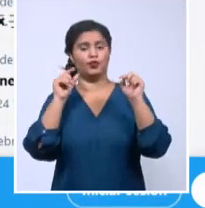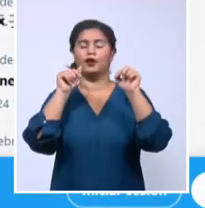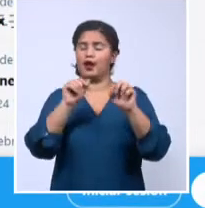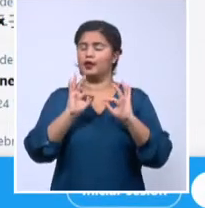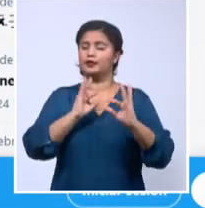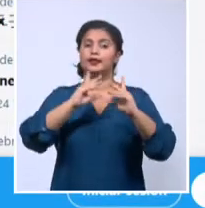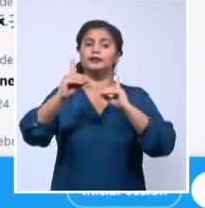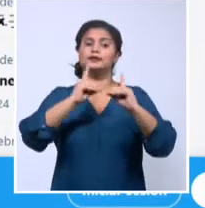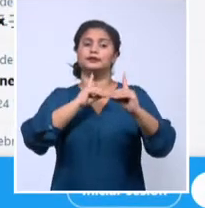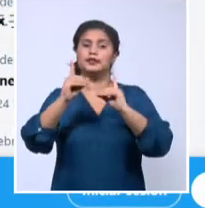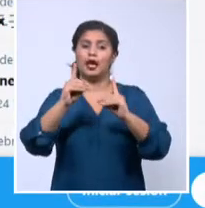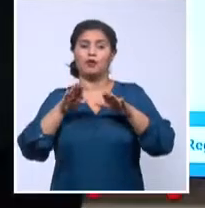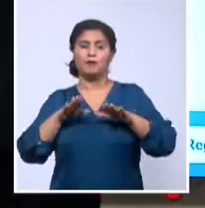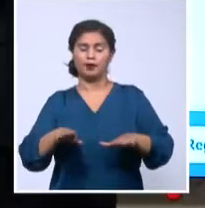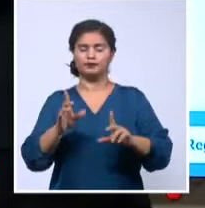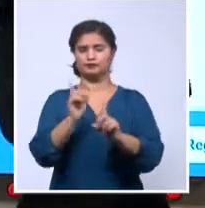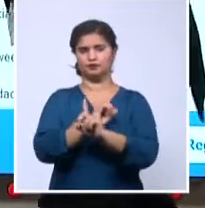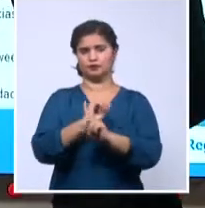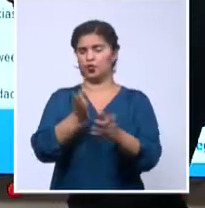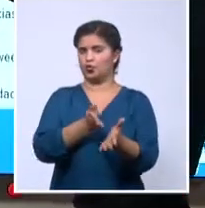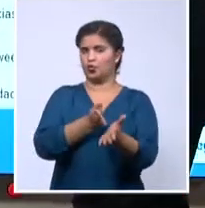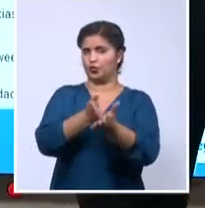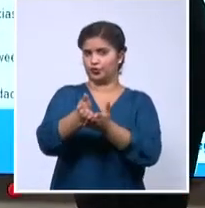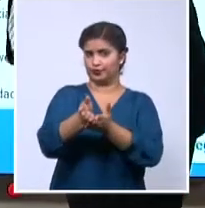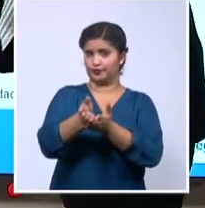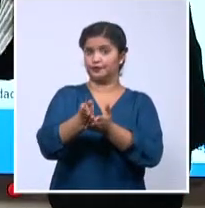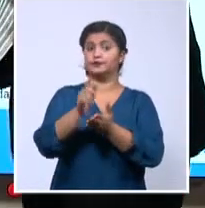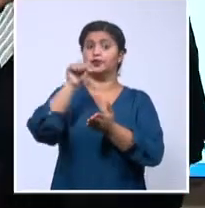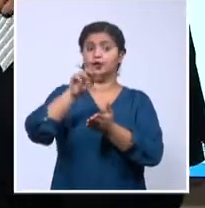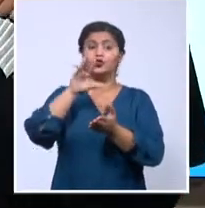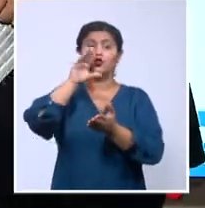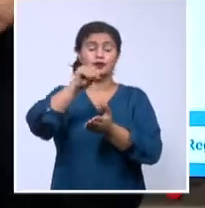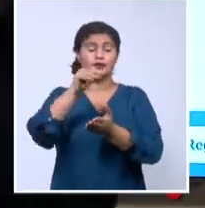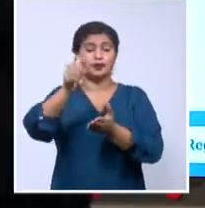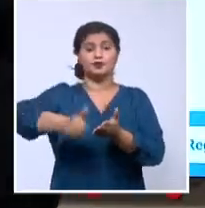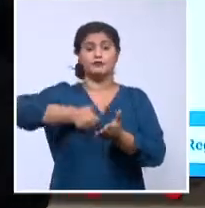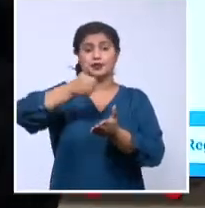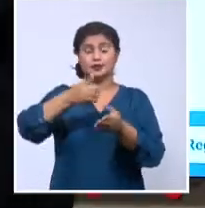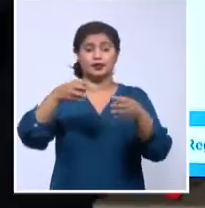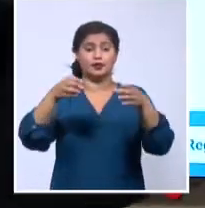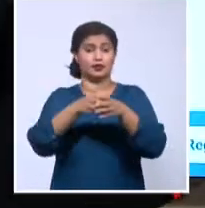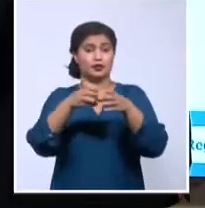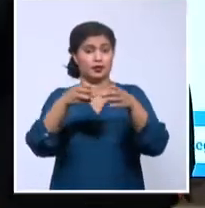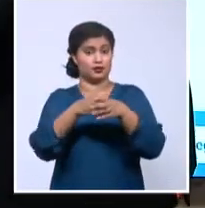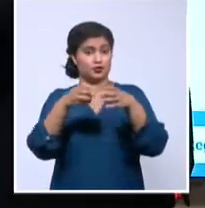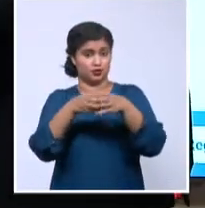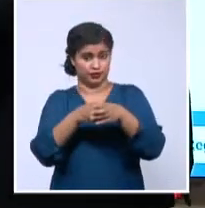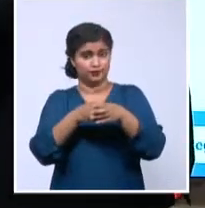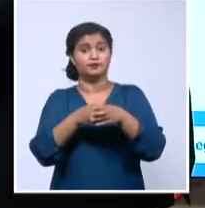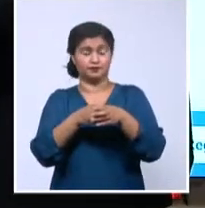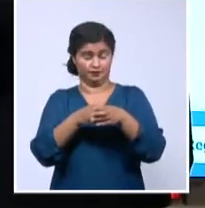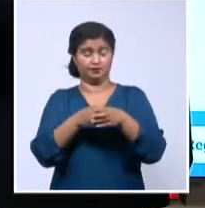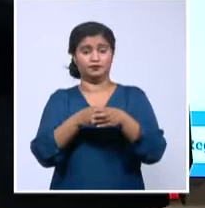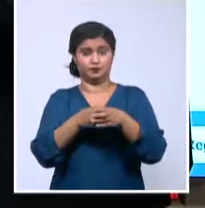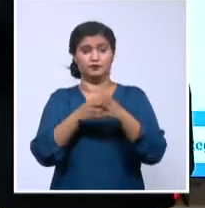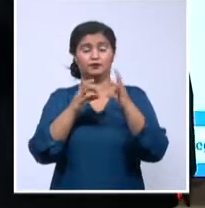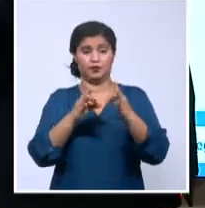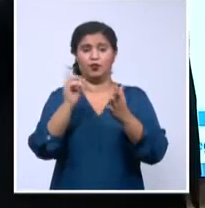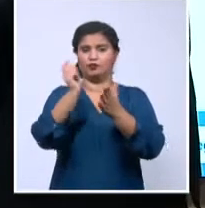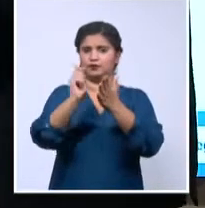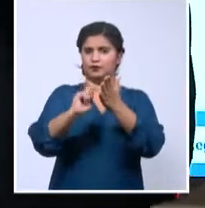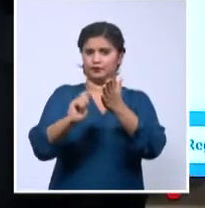no se detendrá. Repito, este es el presidente de la asociación, Hermano Saiz. Ahí está su cuenta oficial, escritor,